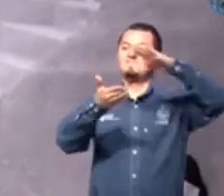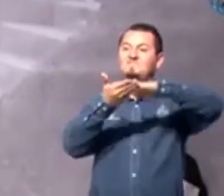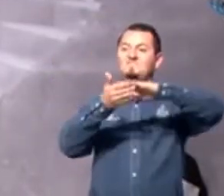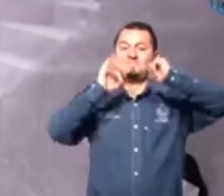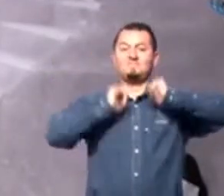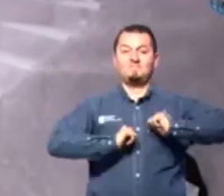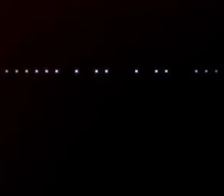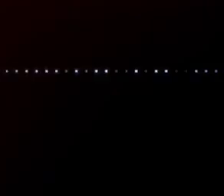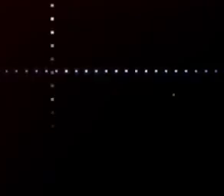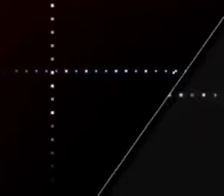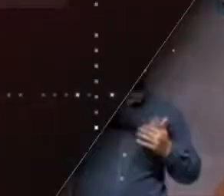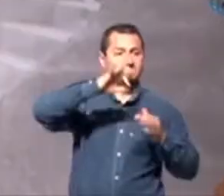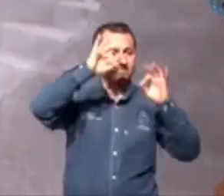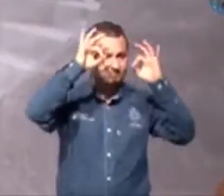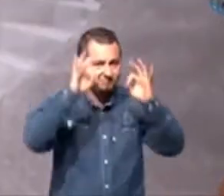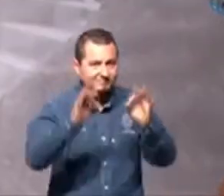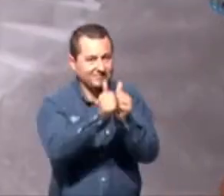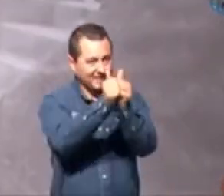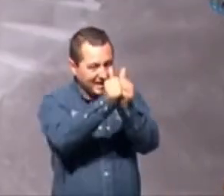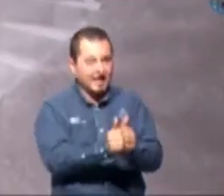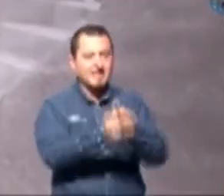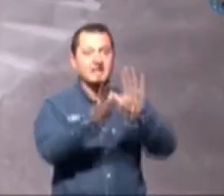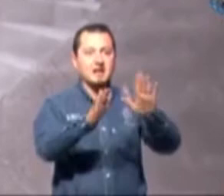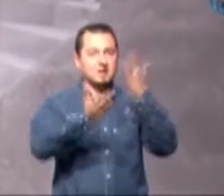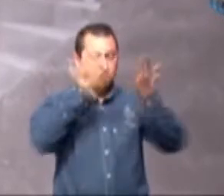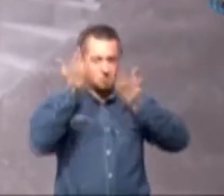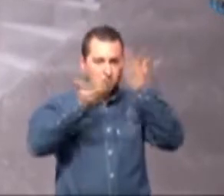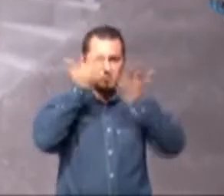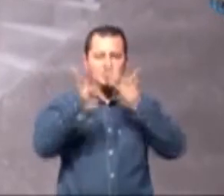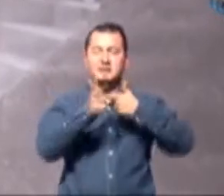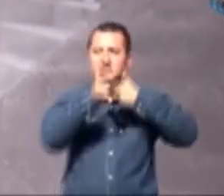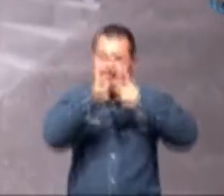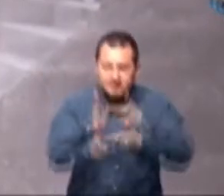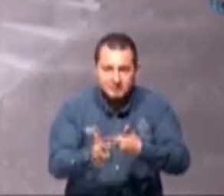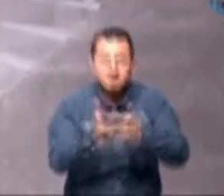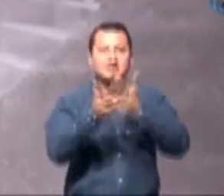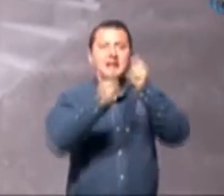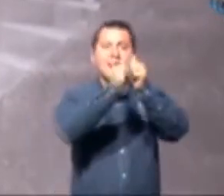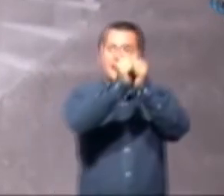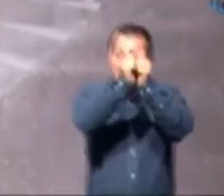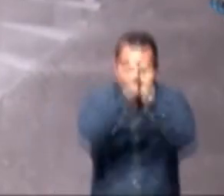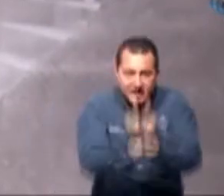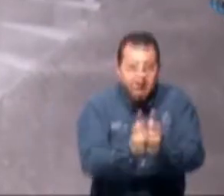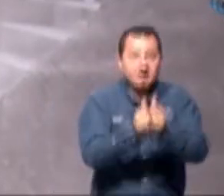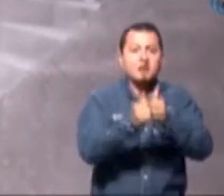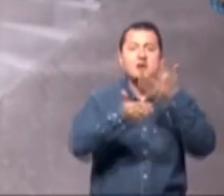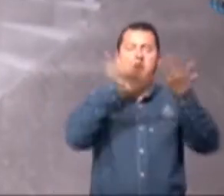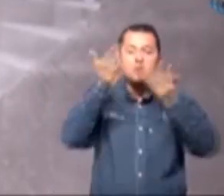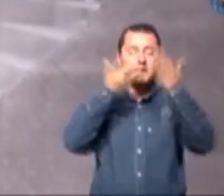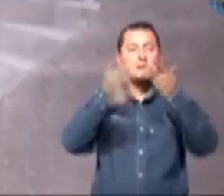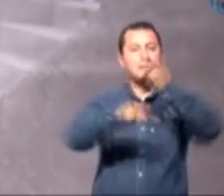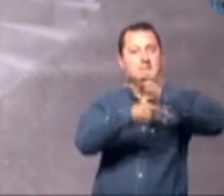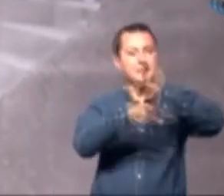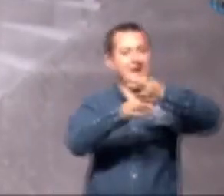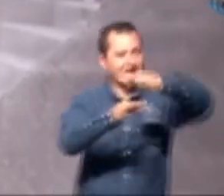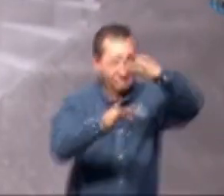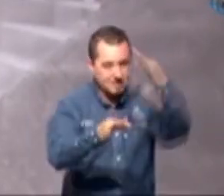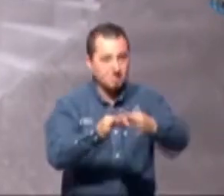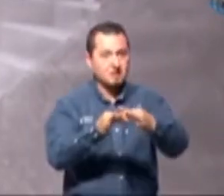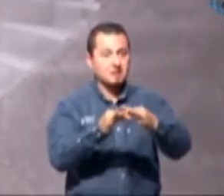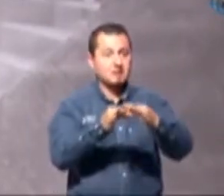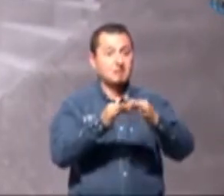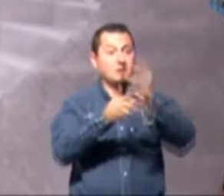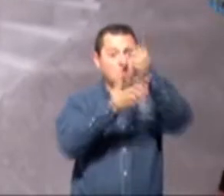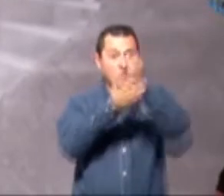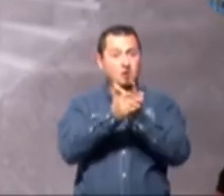promedio nacional. A los estudiantes de planteles públicos y algunos particulares, el presidente municipal de Guadalajara les pidió